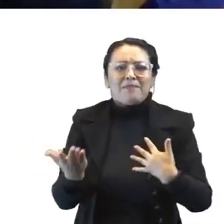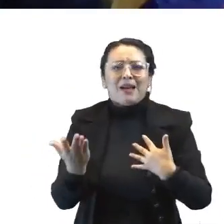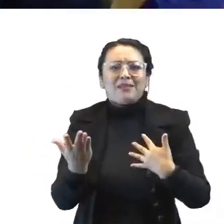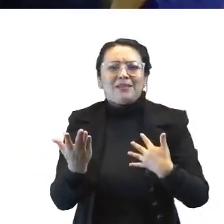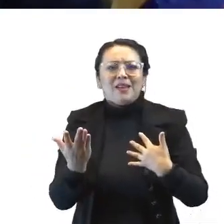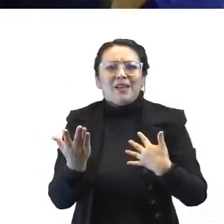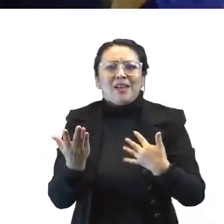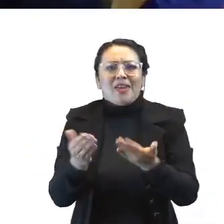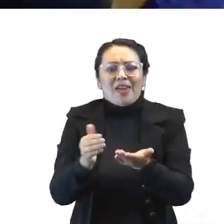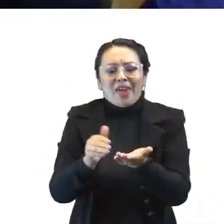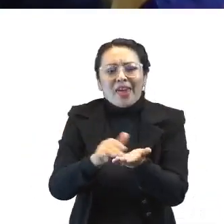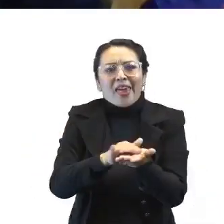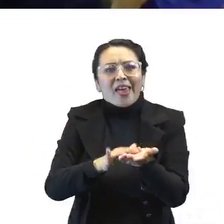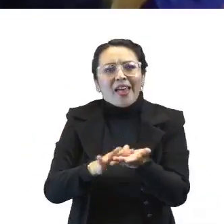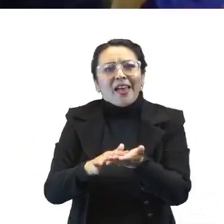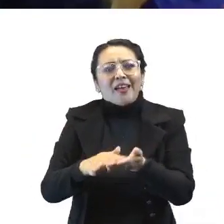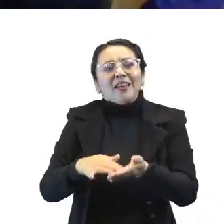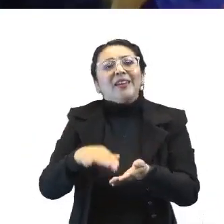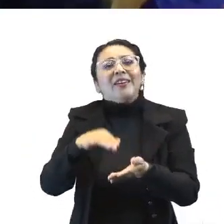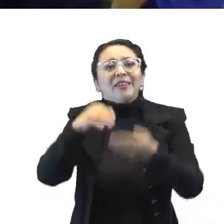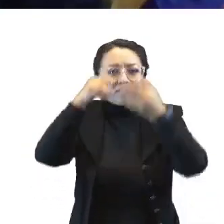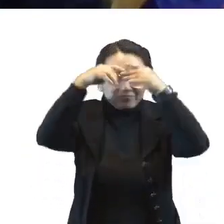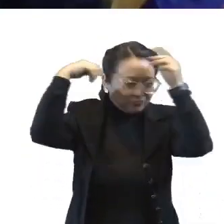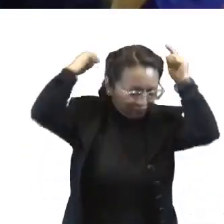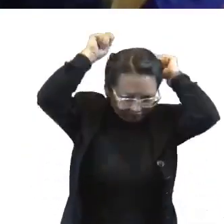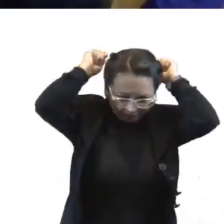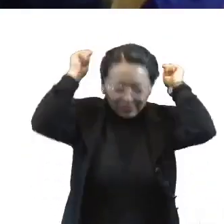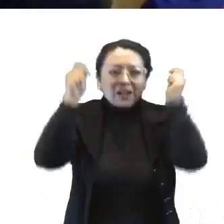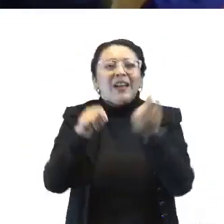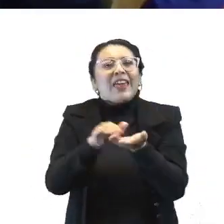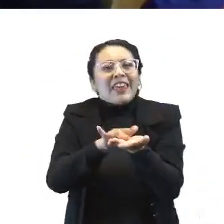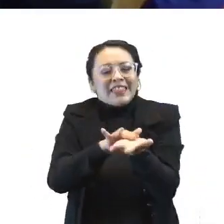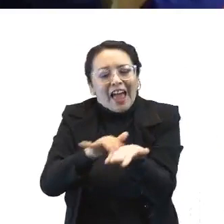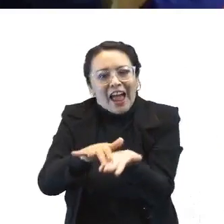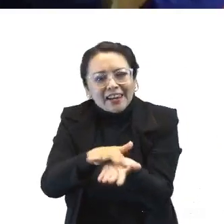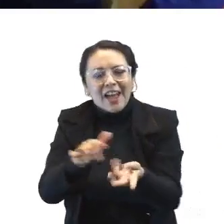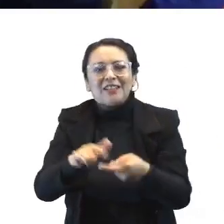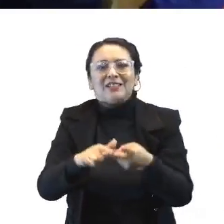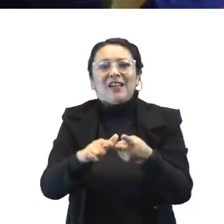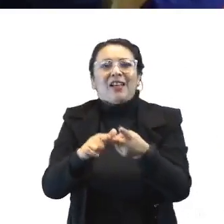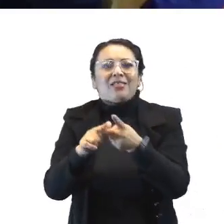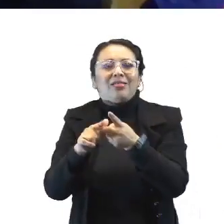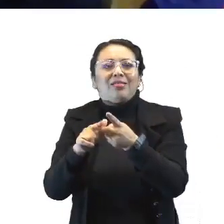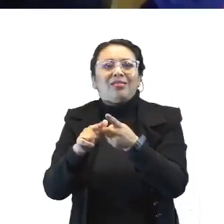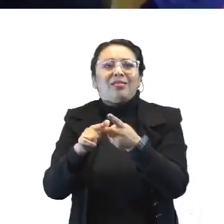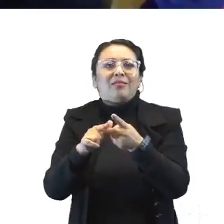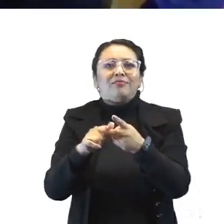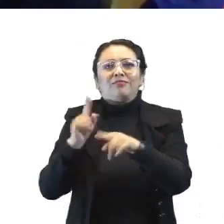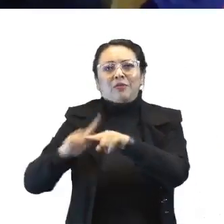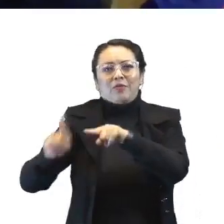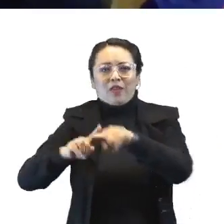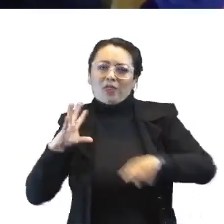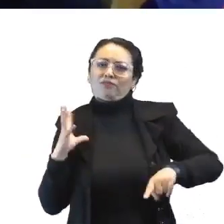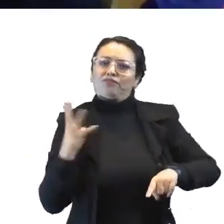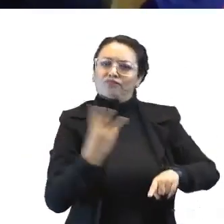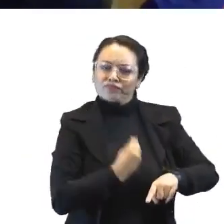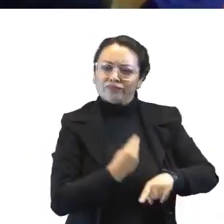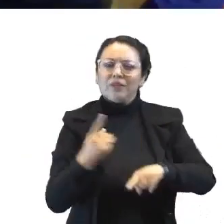rom, trans, bisexuales, lesbianas, privadas de la libertad y